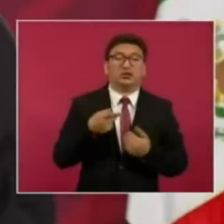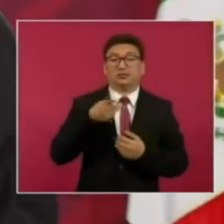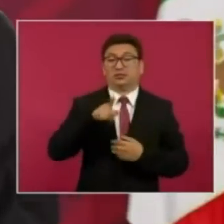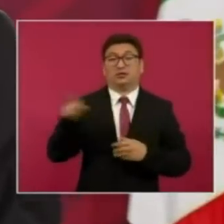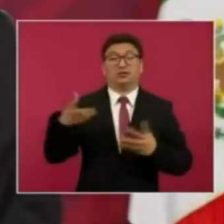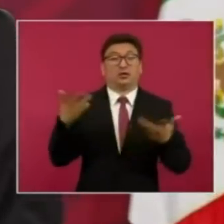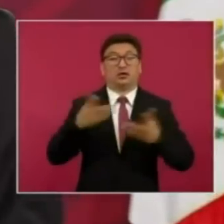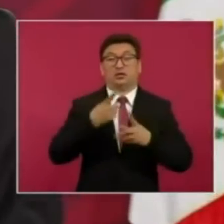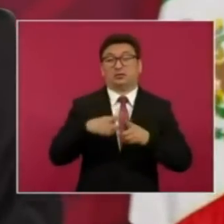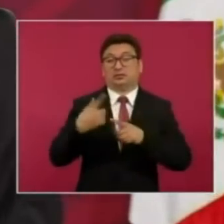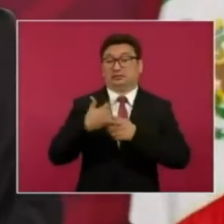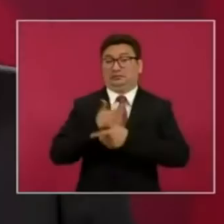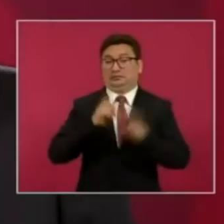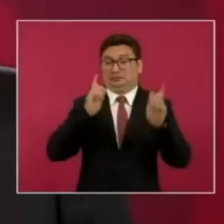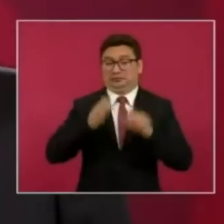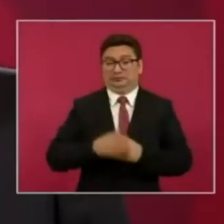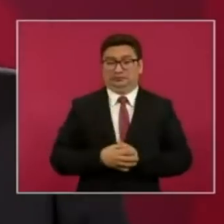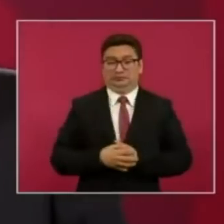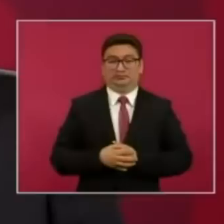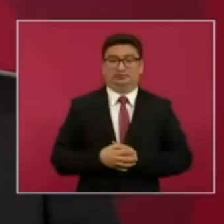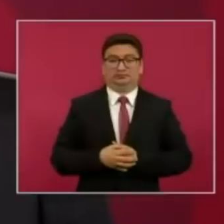todo